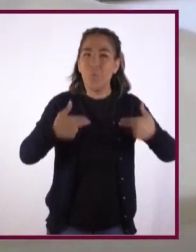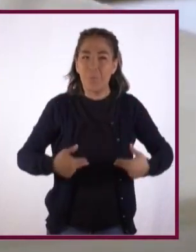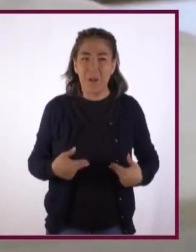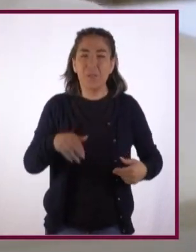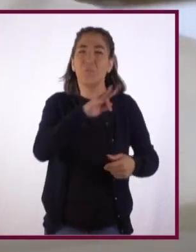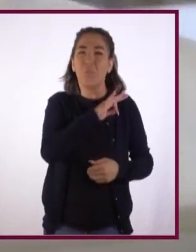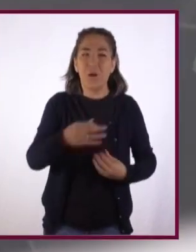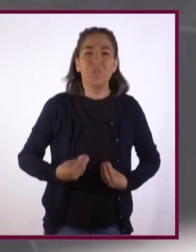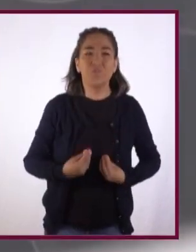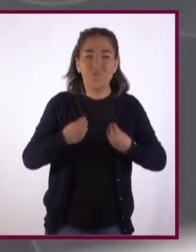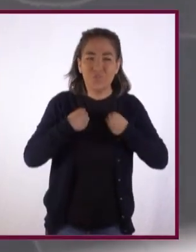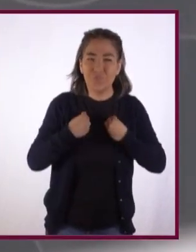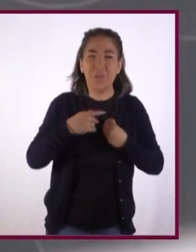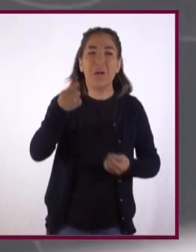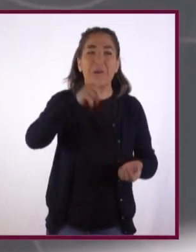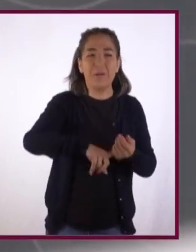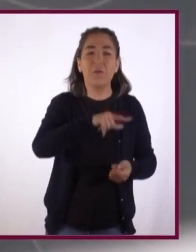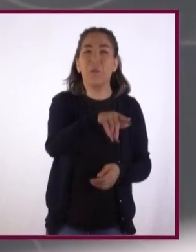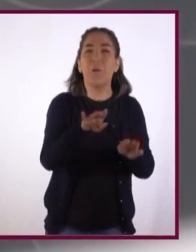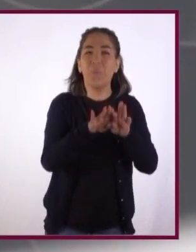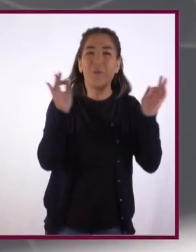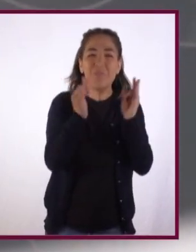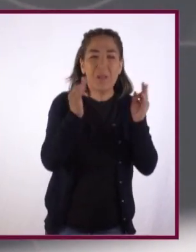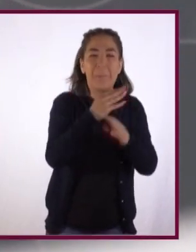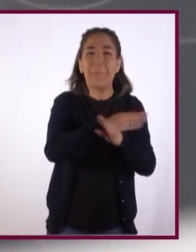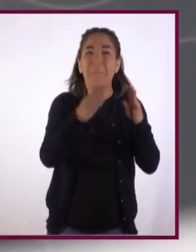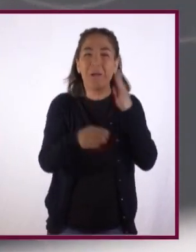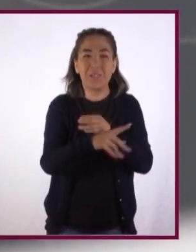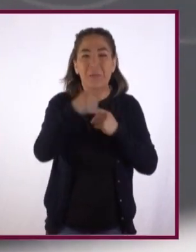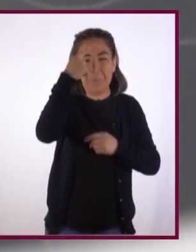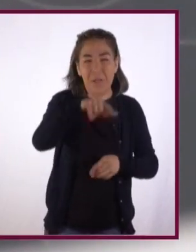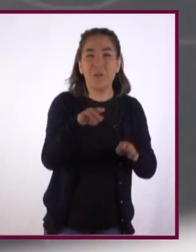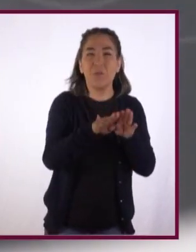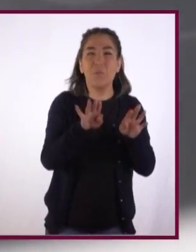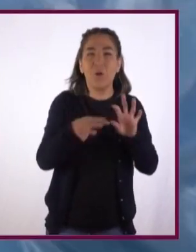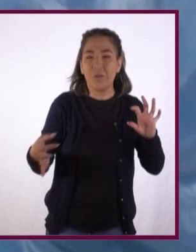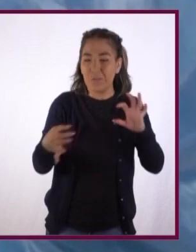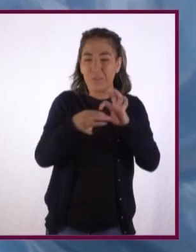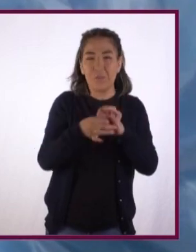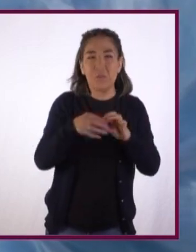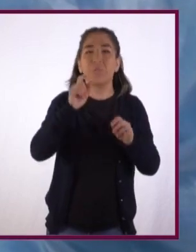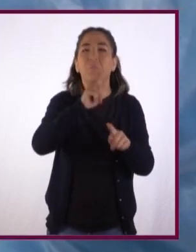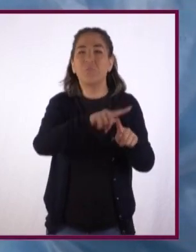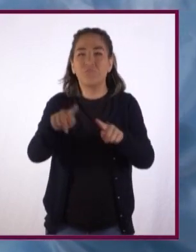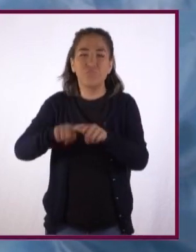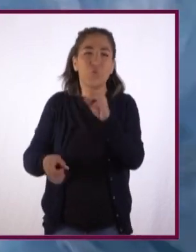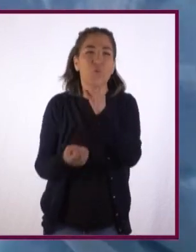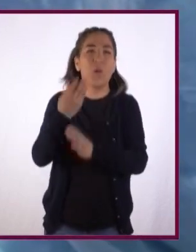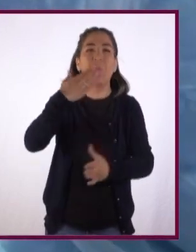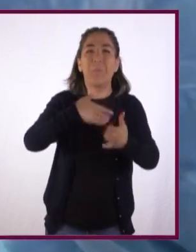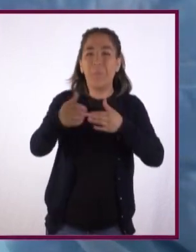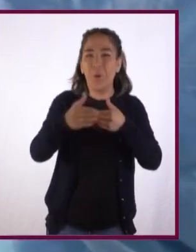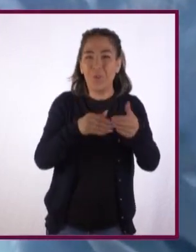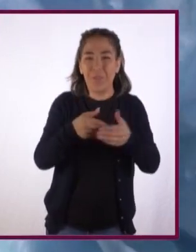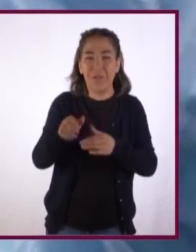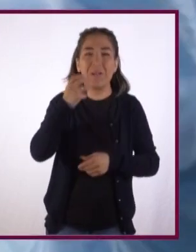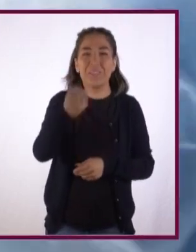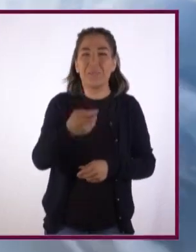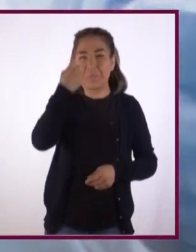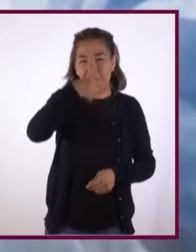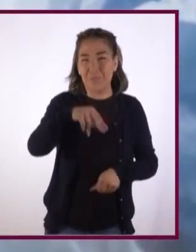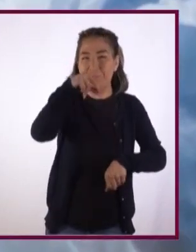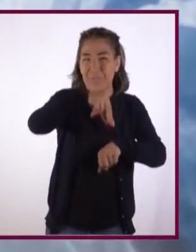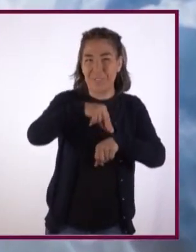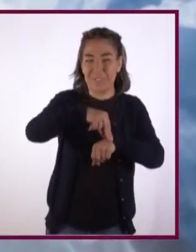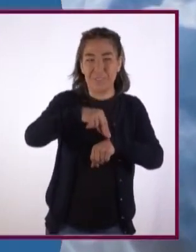enteros. También se utiliza para enfriar materiales que sirven como superconductores de muchos aparatos modernos usados para